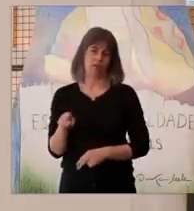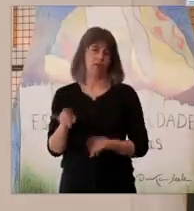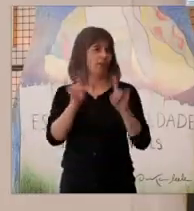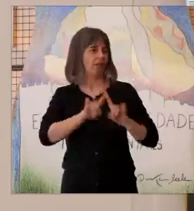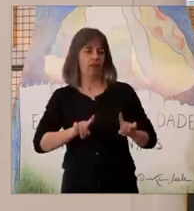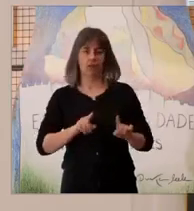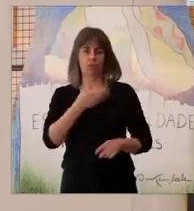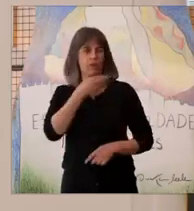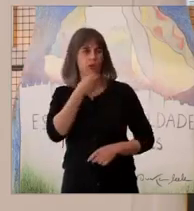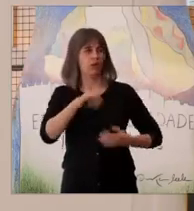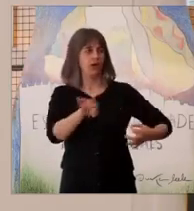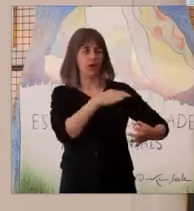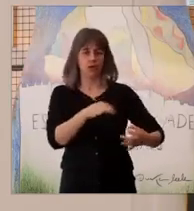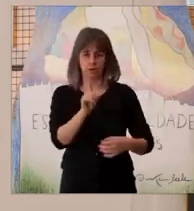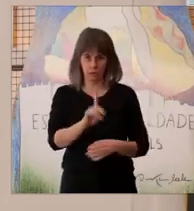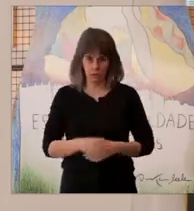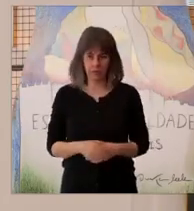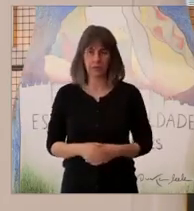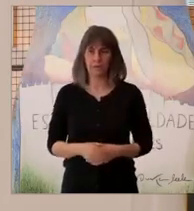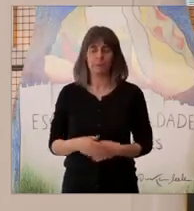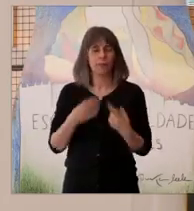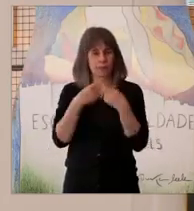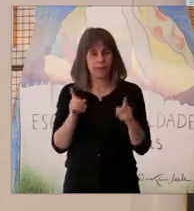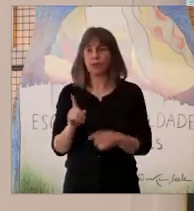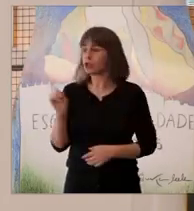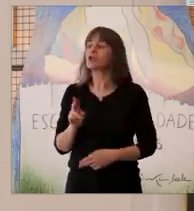claro es que hay una diferencia brutal en Cómo